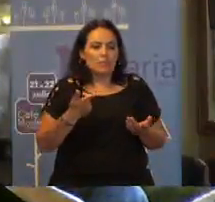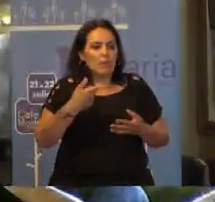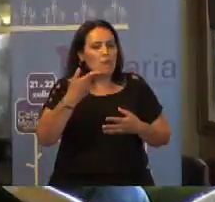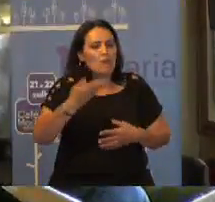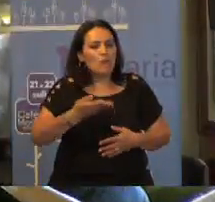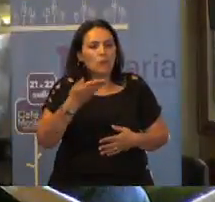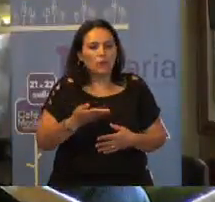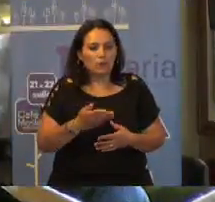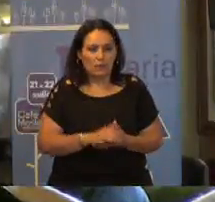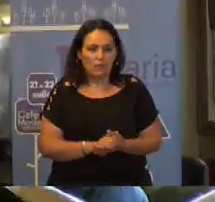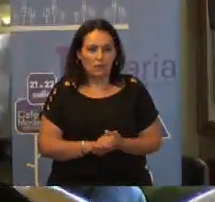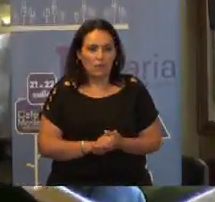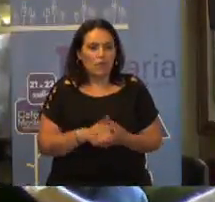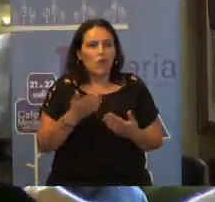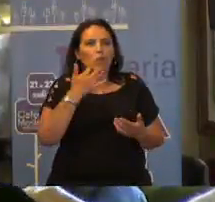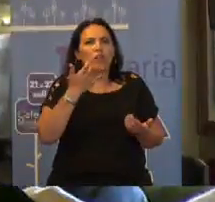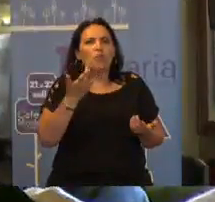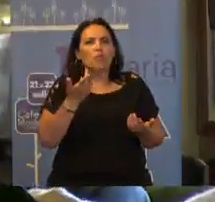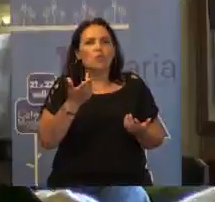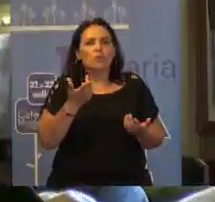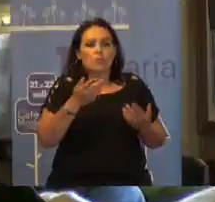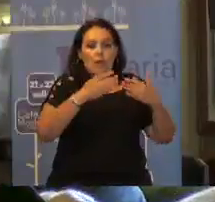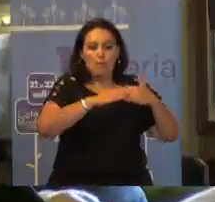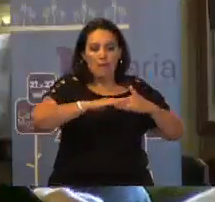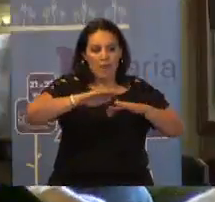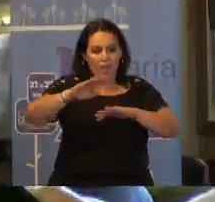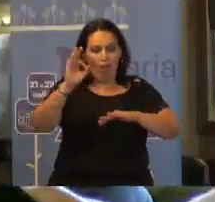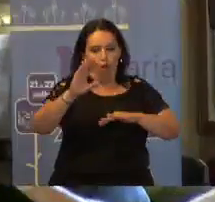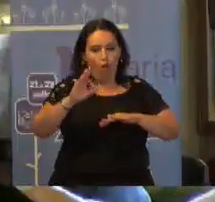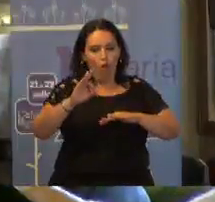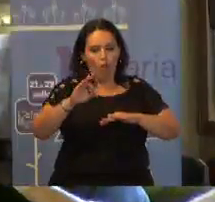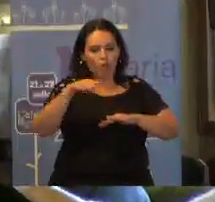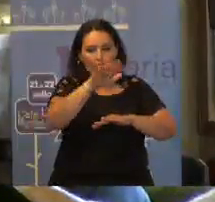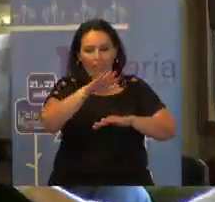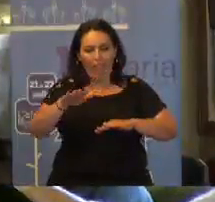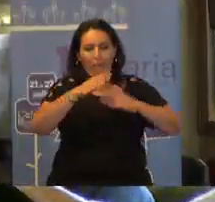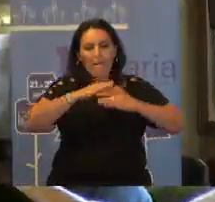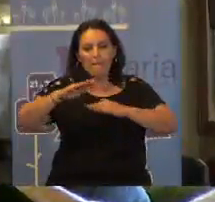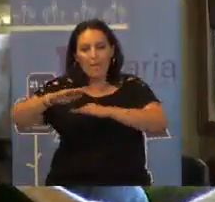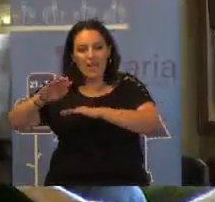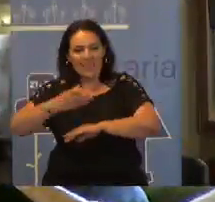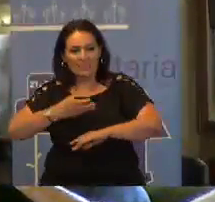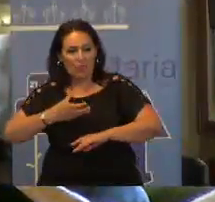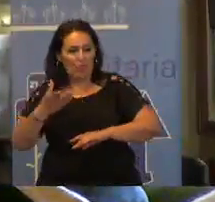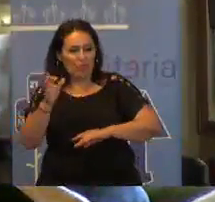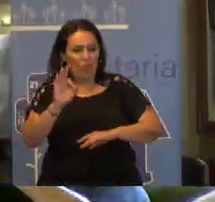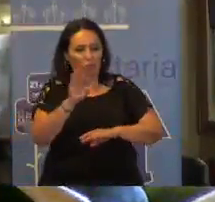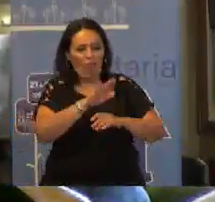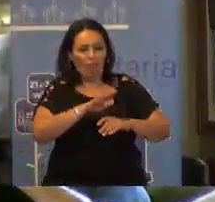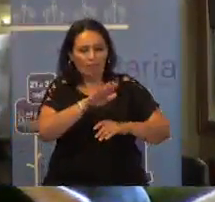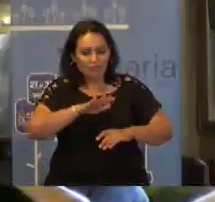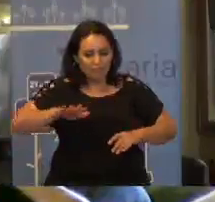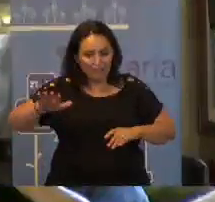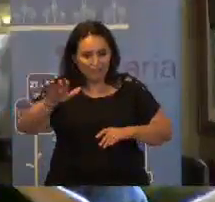É importante que, digamos, que tanto en Marea como as mareas asuman que temos que ter colectivamente un proxecto